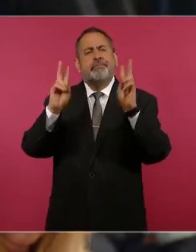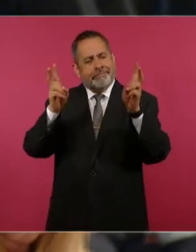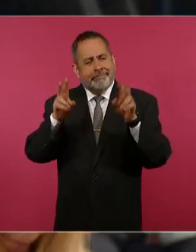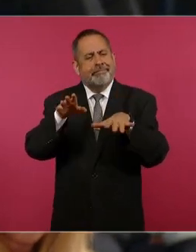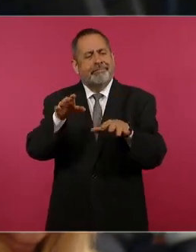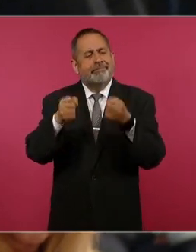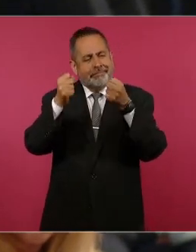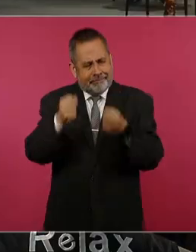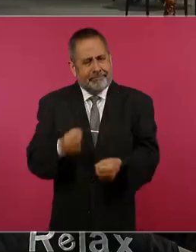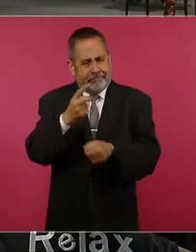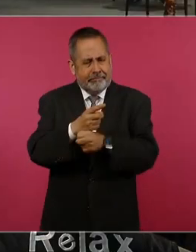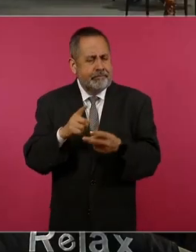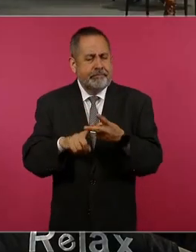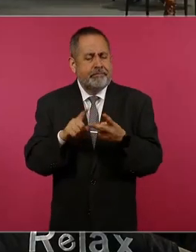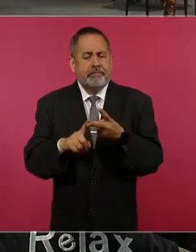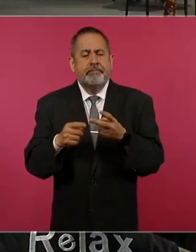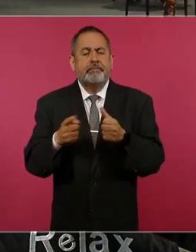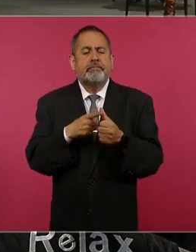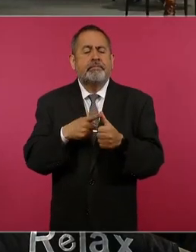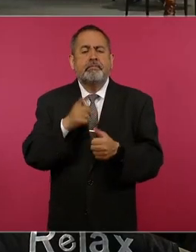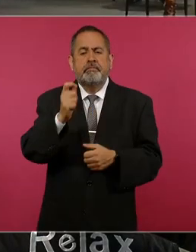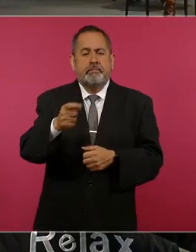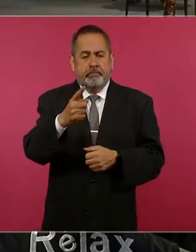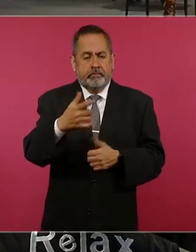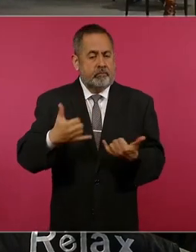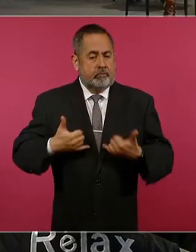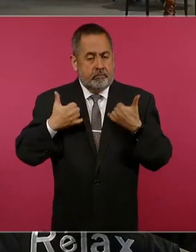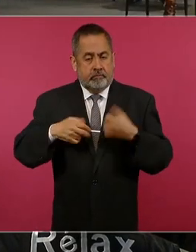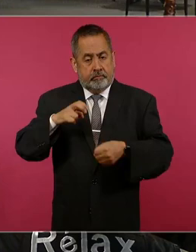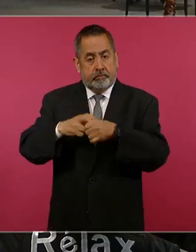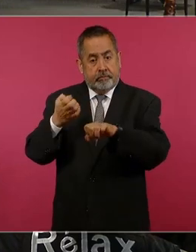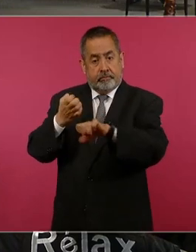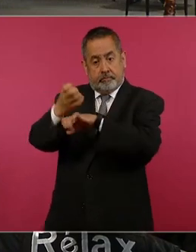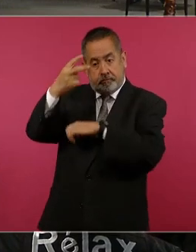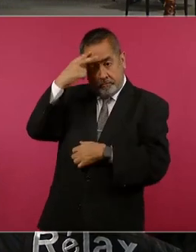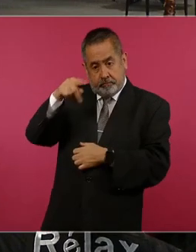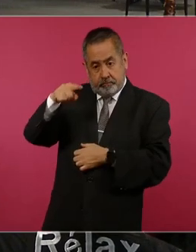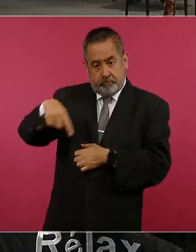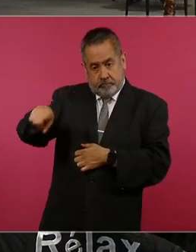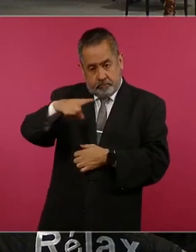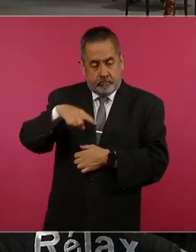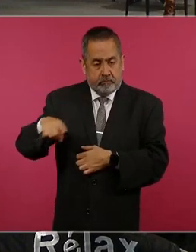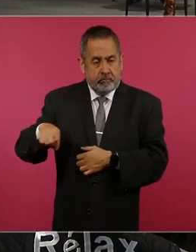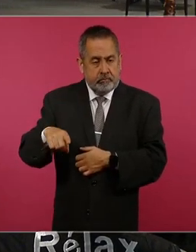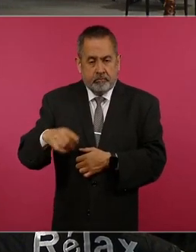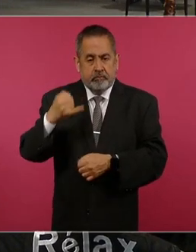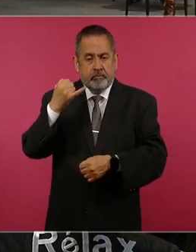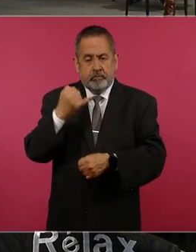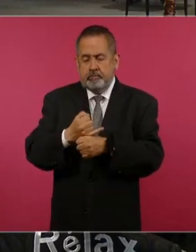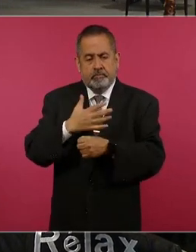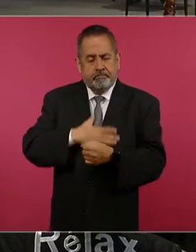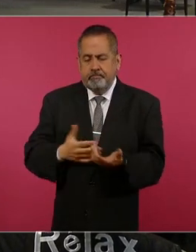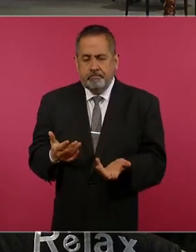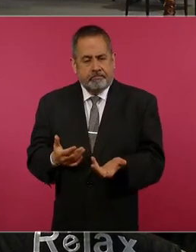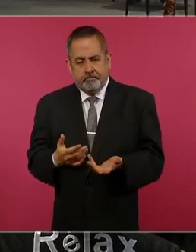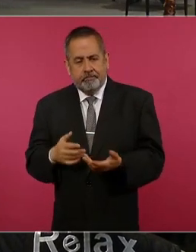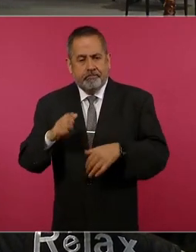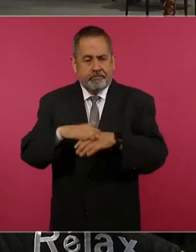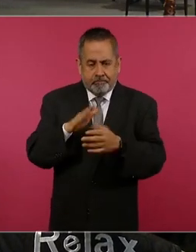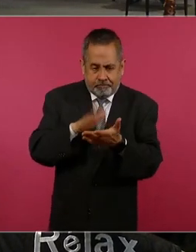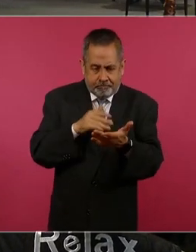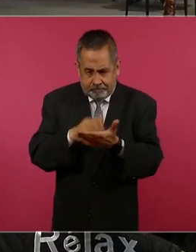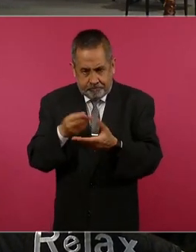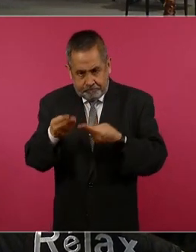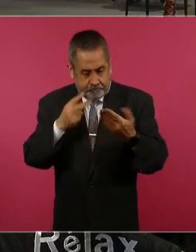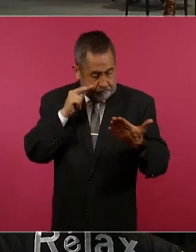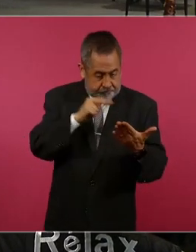El primero es sobre un joven del Estado de México que está injustamente, de acuerdo a también la documentación